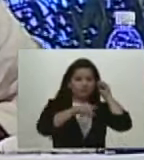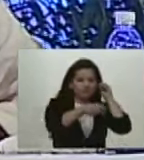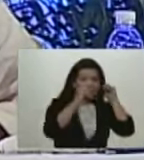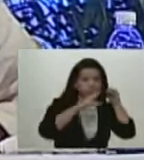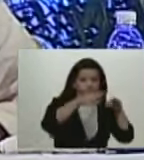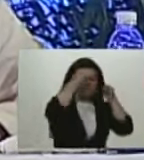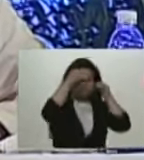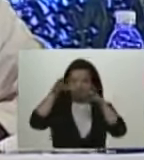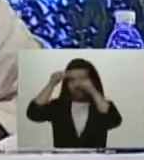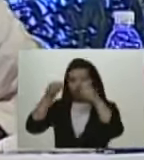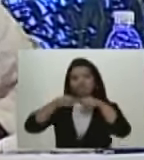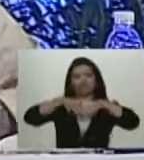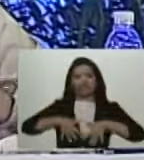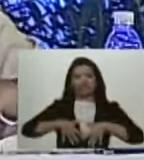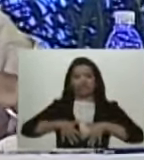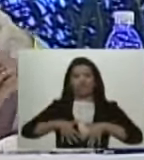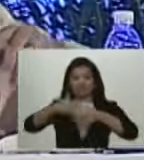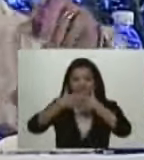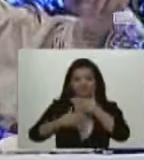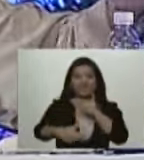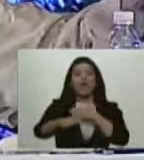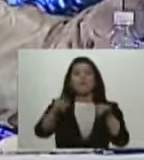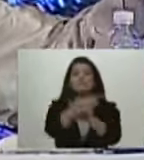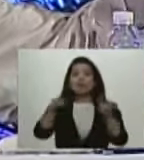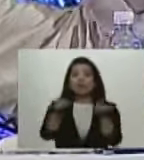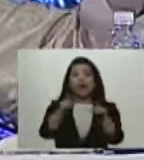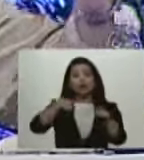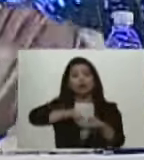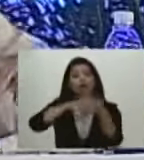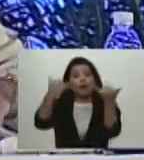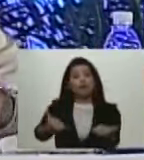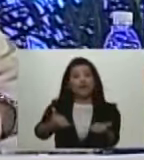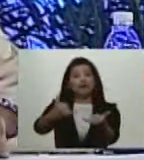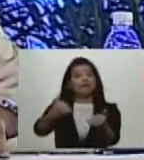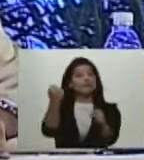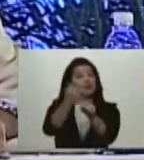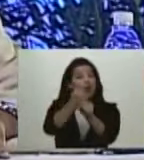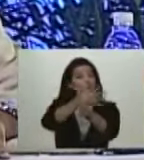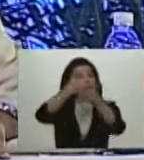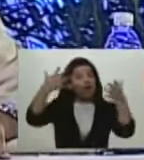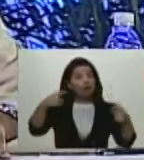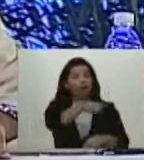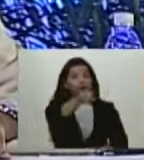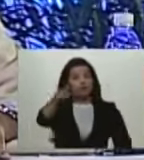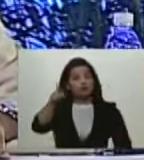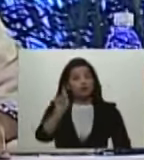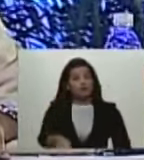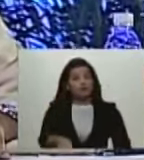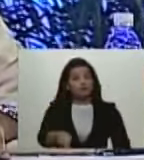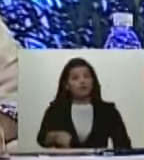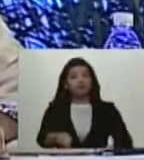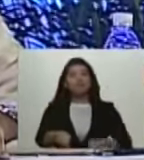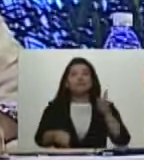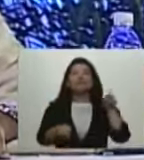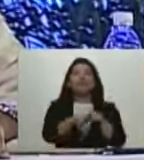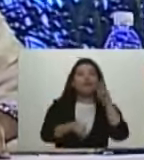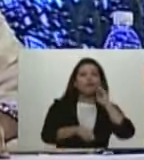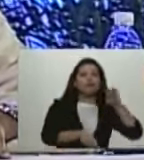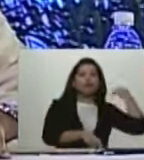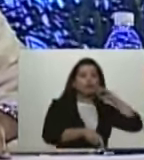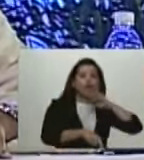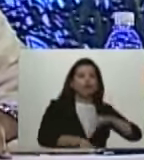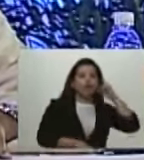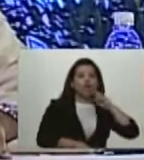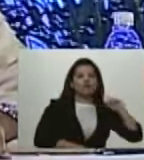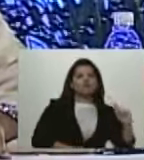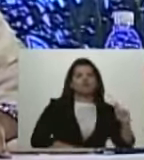tarea que le tocó a Bolívar de ir hasta las montañas de Junín a expulsar y derrotar él con